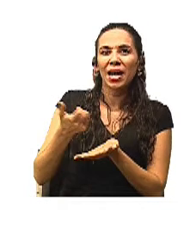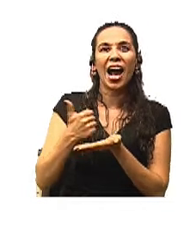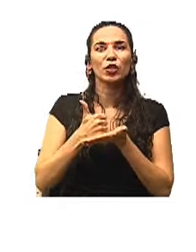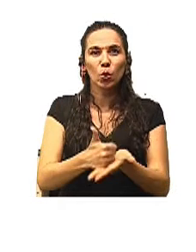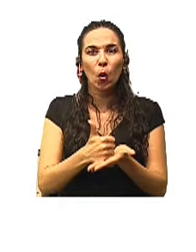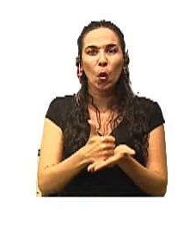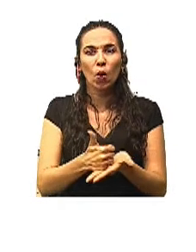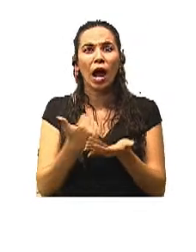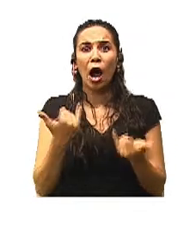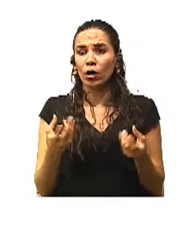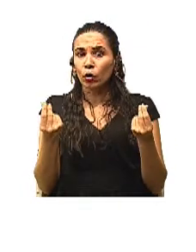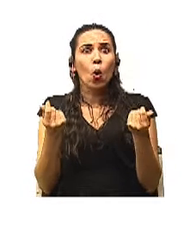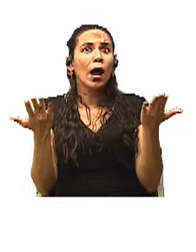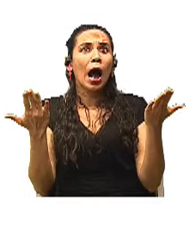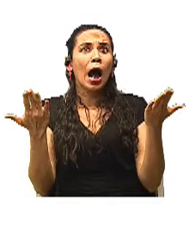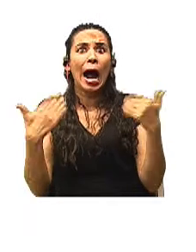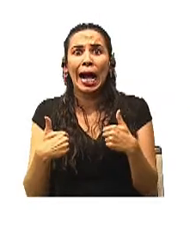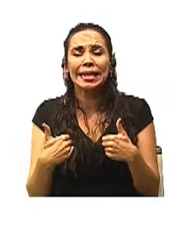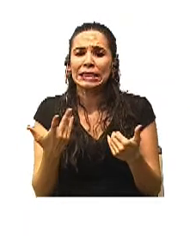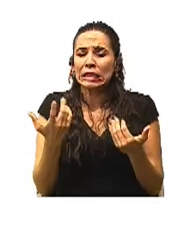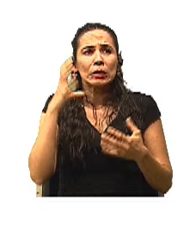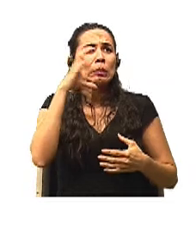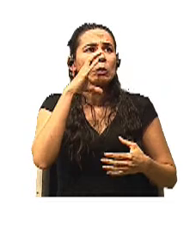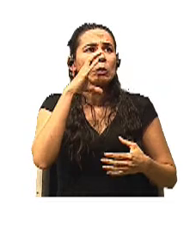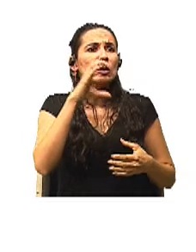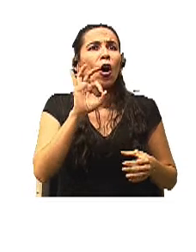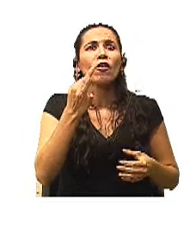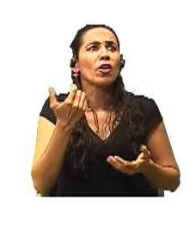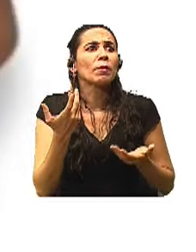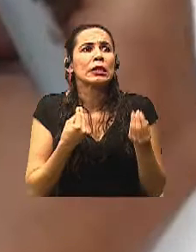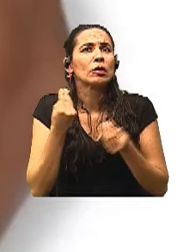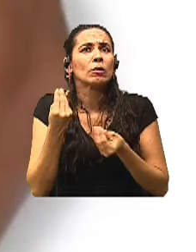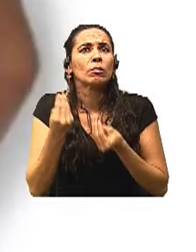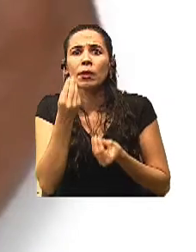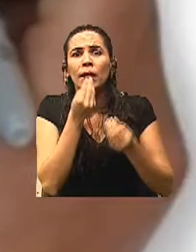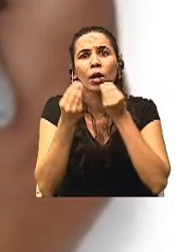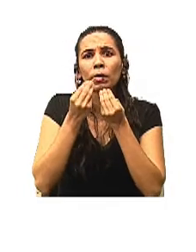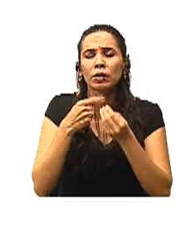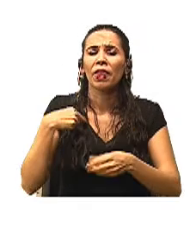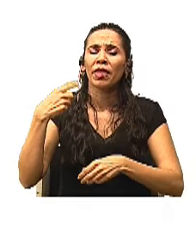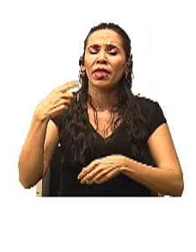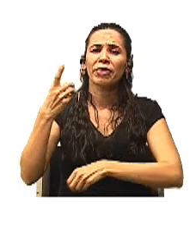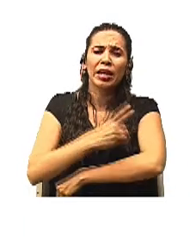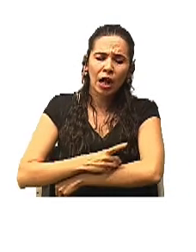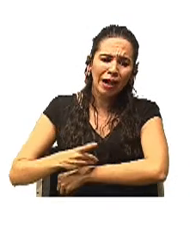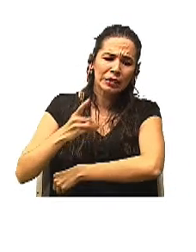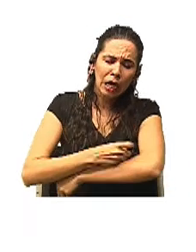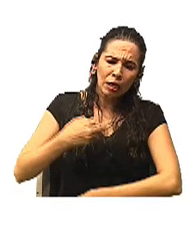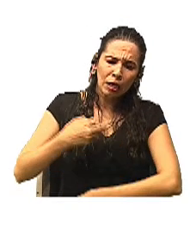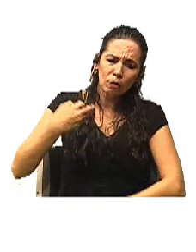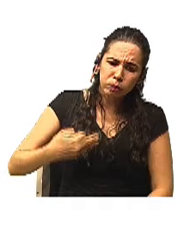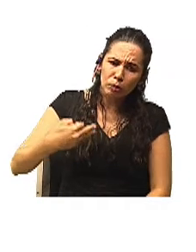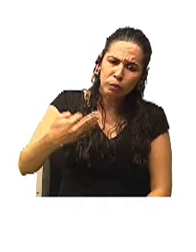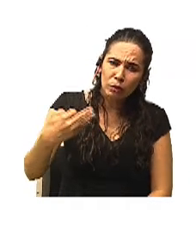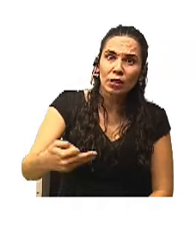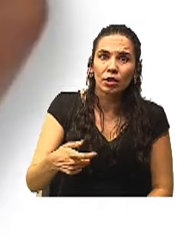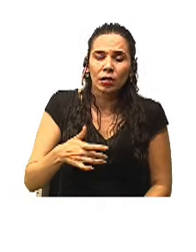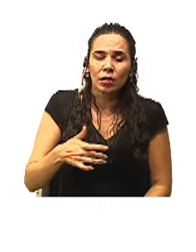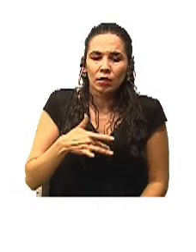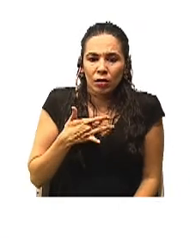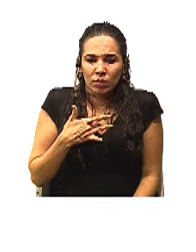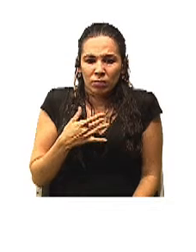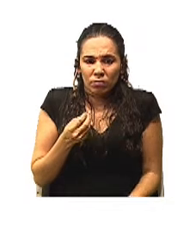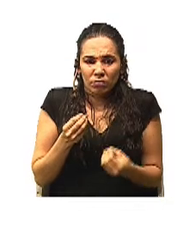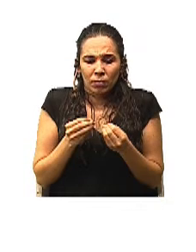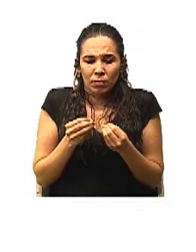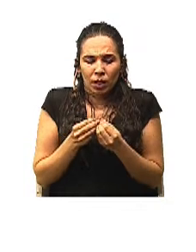sin entradas de dinero a su hogar, tenían que buscar otra forma de sustento. Los días pasan, y Gregorio comienza a sentirse un poco más